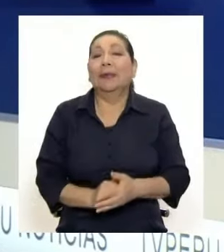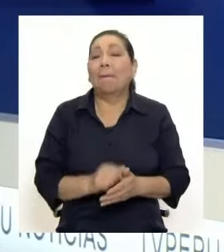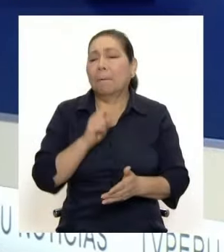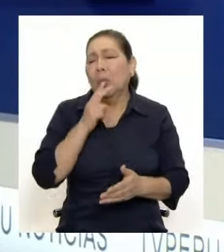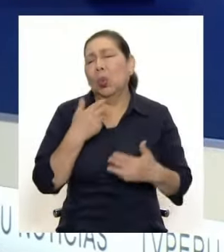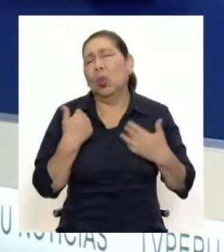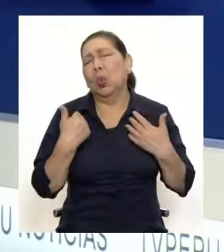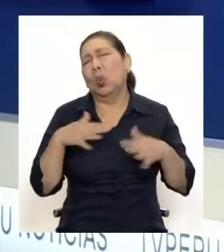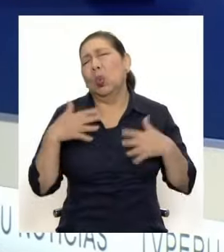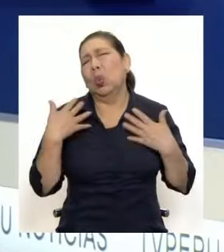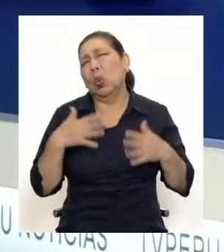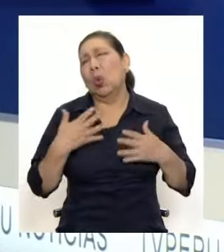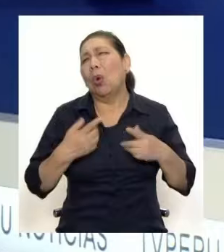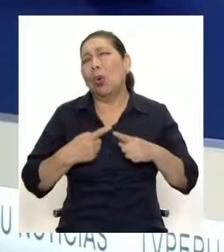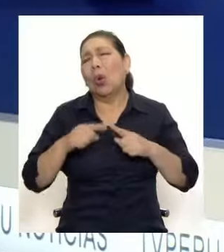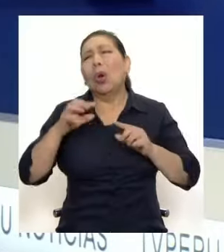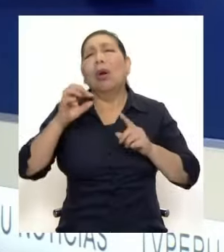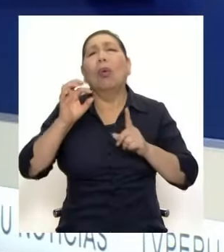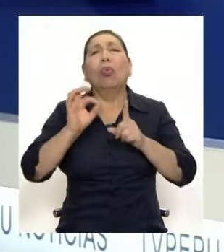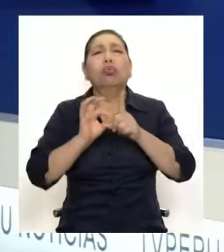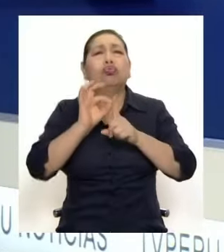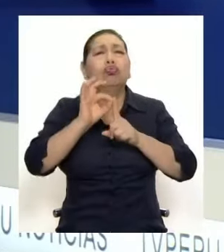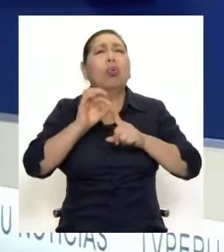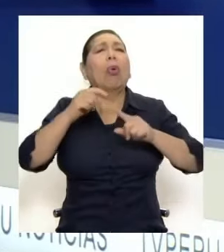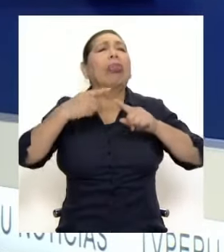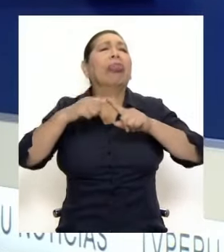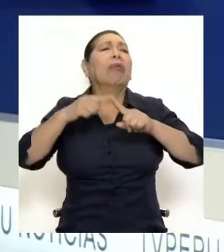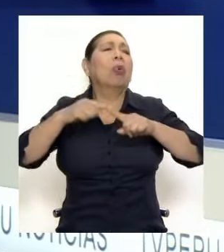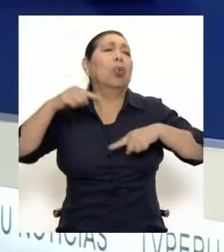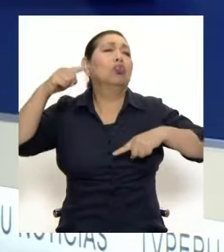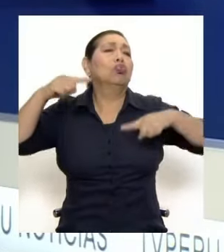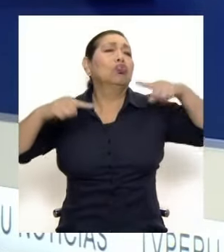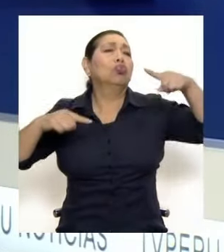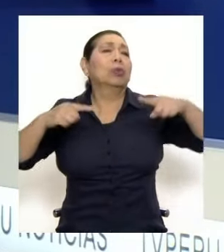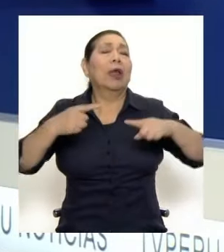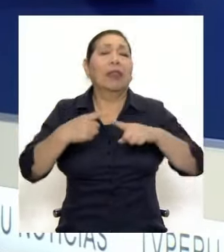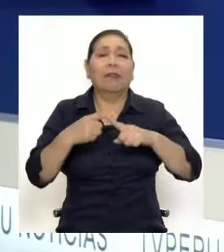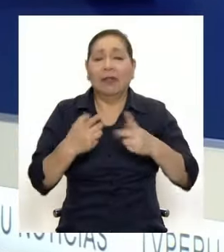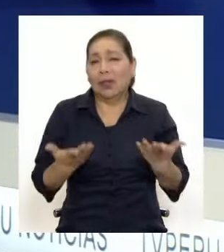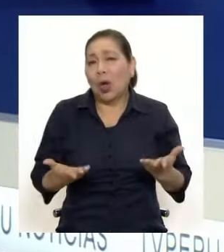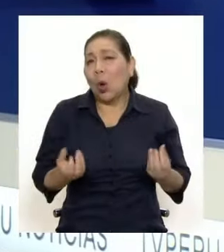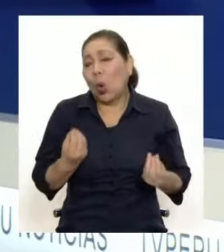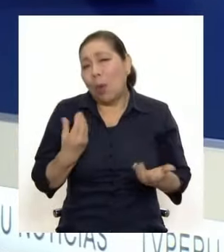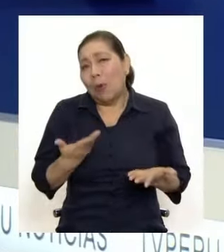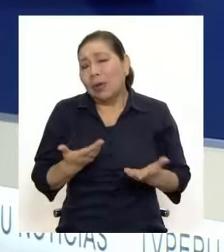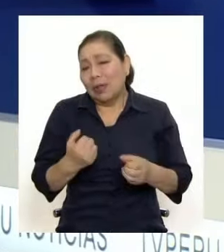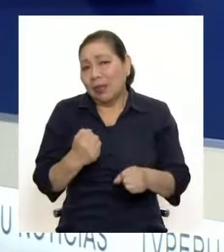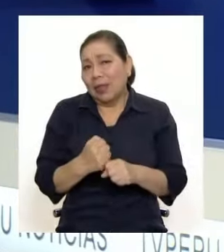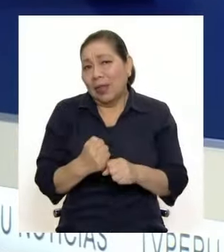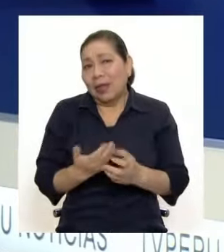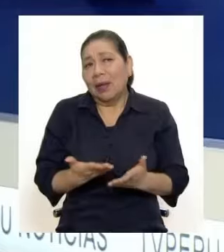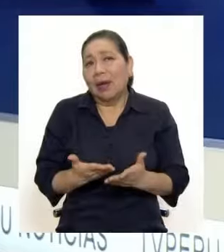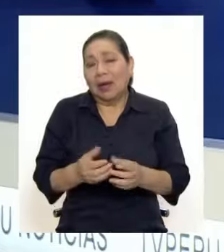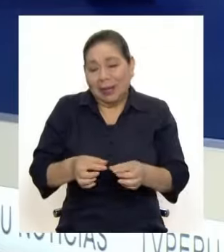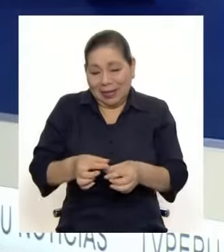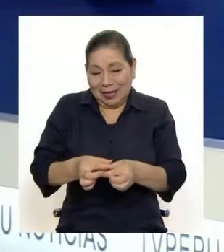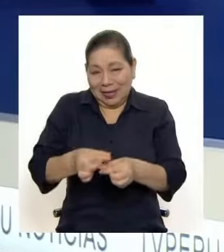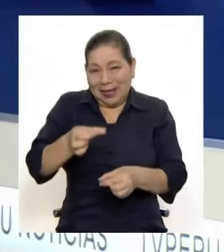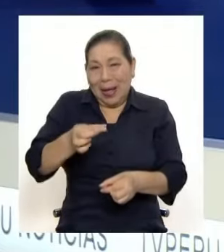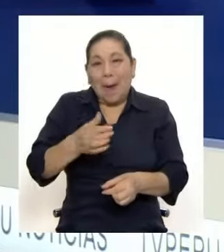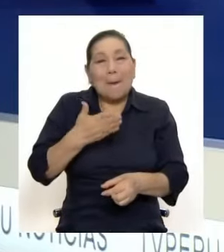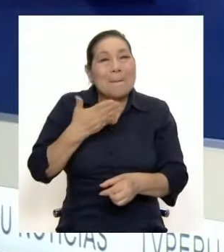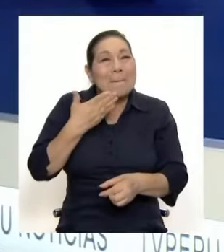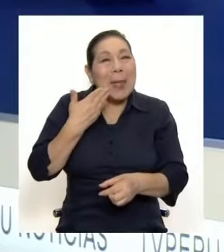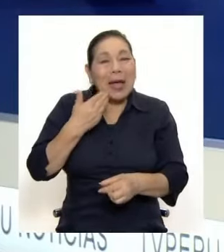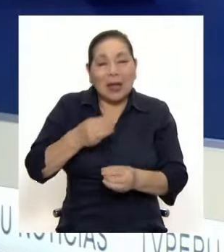Perú tiene una serie de microclimas donde se pueden trabajar una serie de productos así como se ha trabajado el espárrago también en